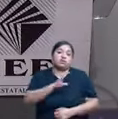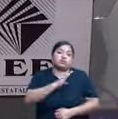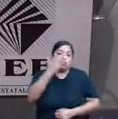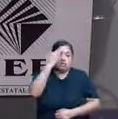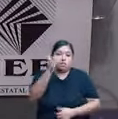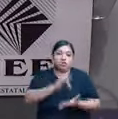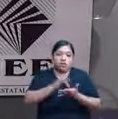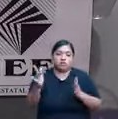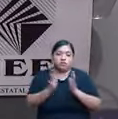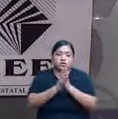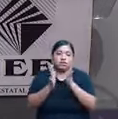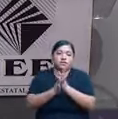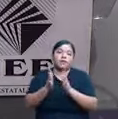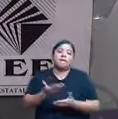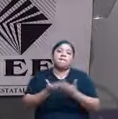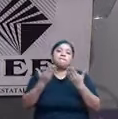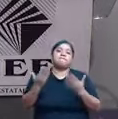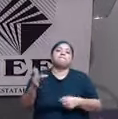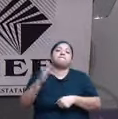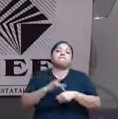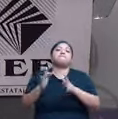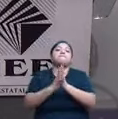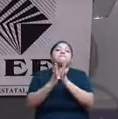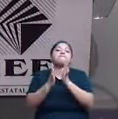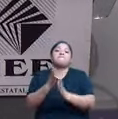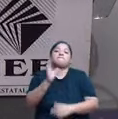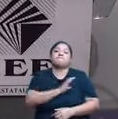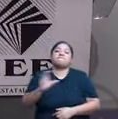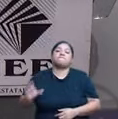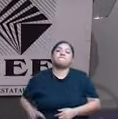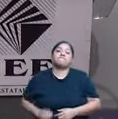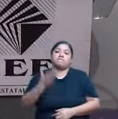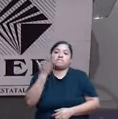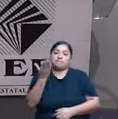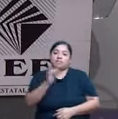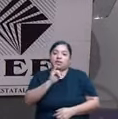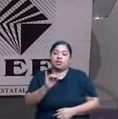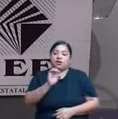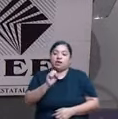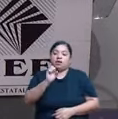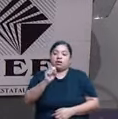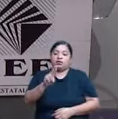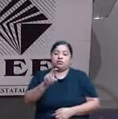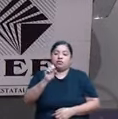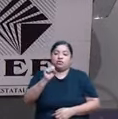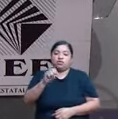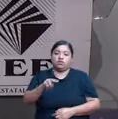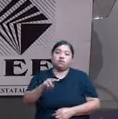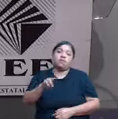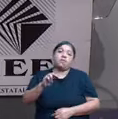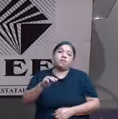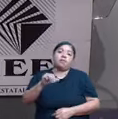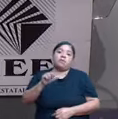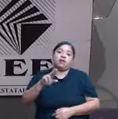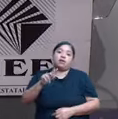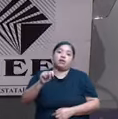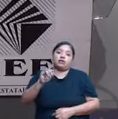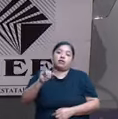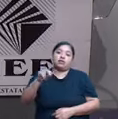participación. Ahora le vamos a ceder el uso de la voz al candidato Jesús Martín Guzmán Hernández, del